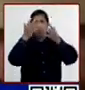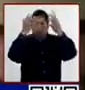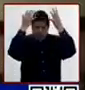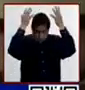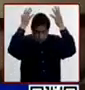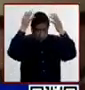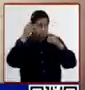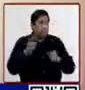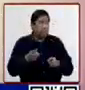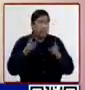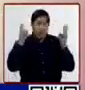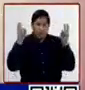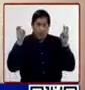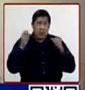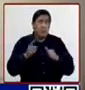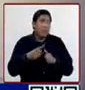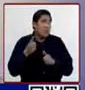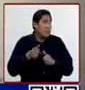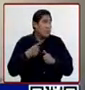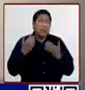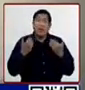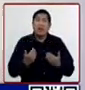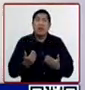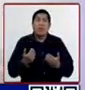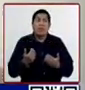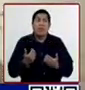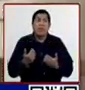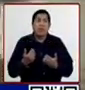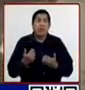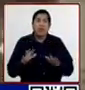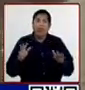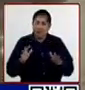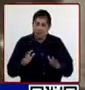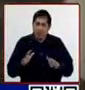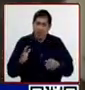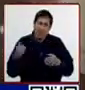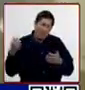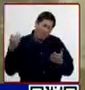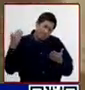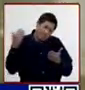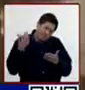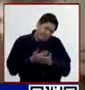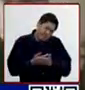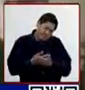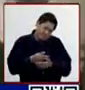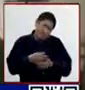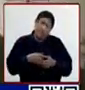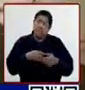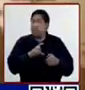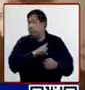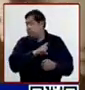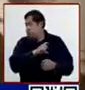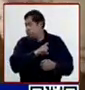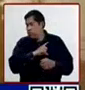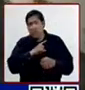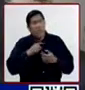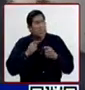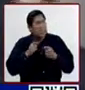humo, esa es la característica principal. Ahora, más de 10 fueron los carros bomberos que llegaron a este lugar para poder sofocar las